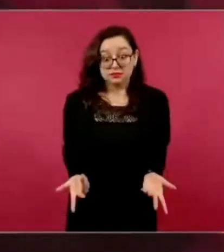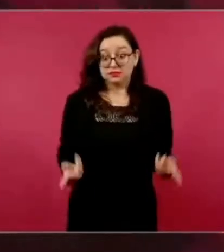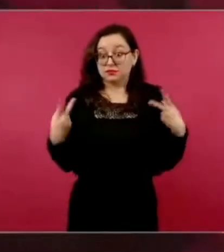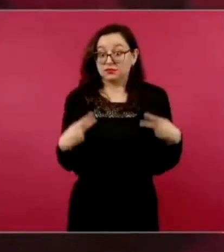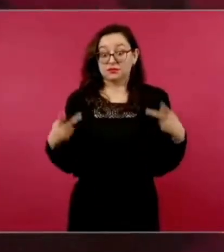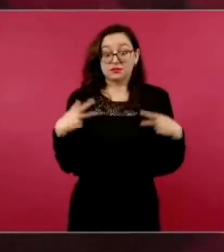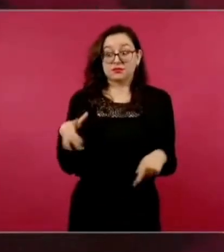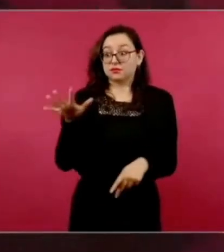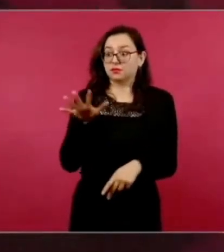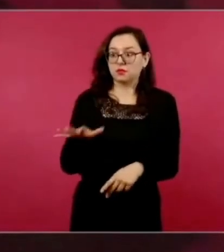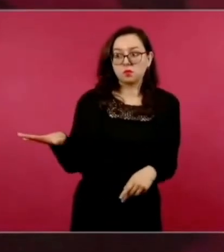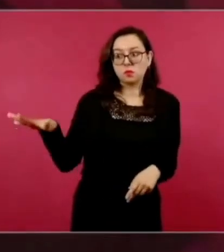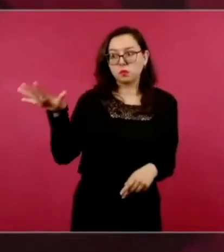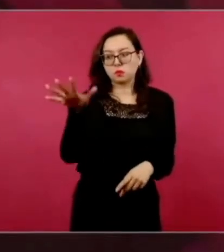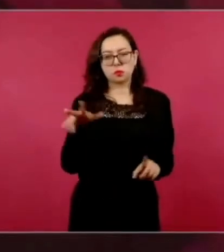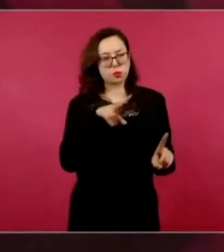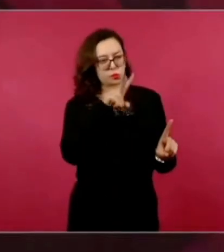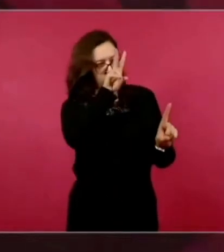público.